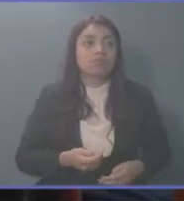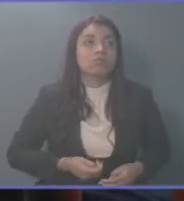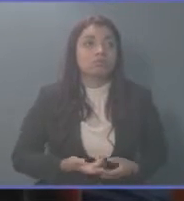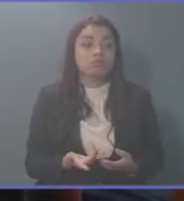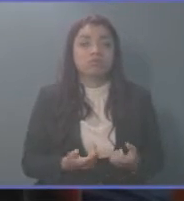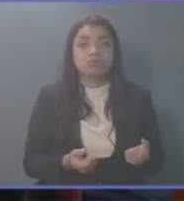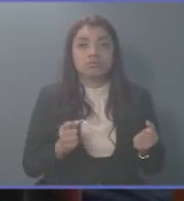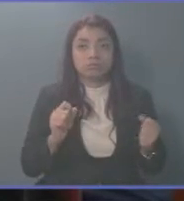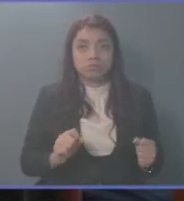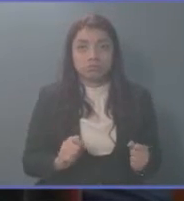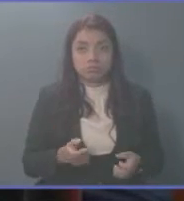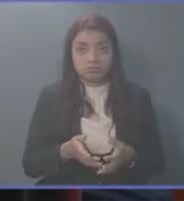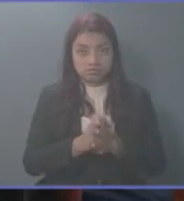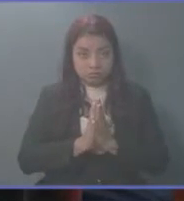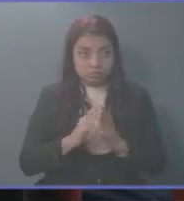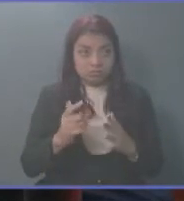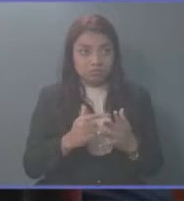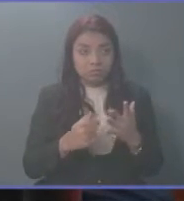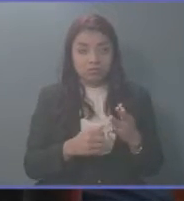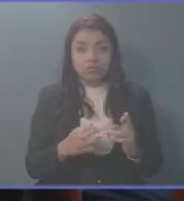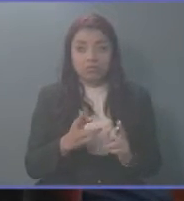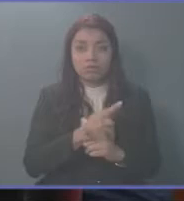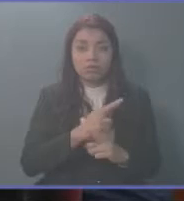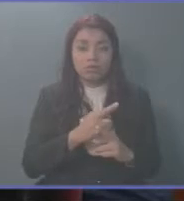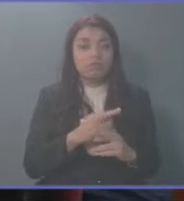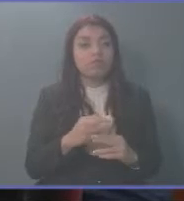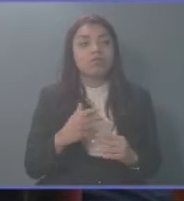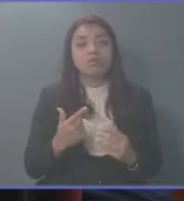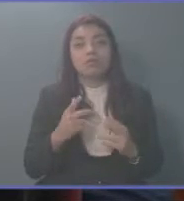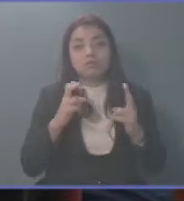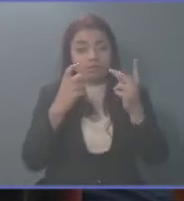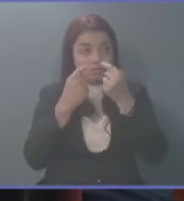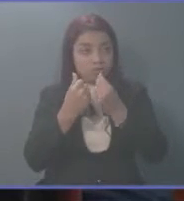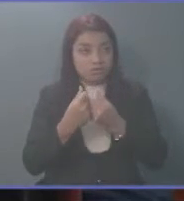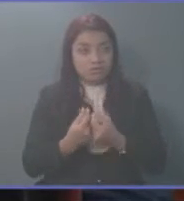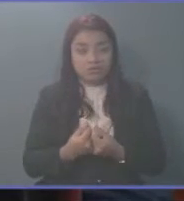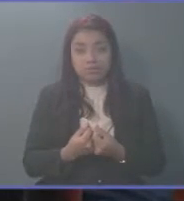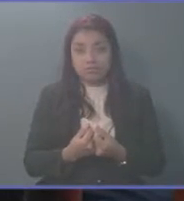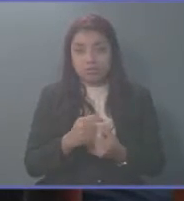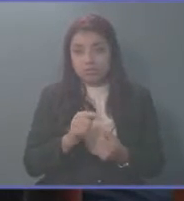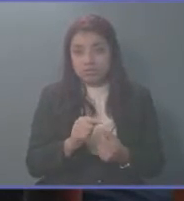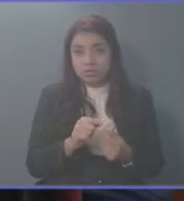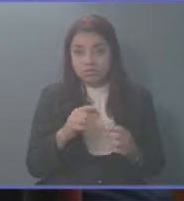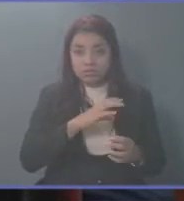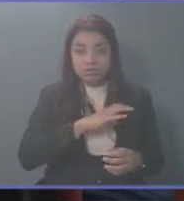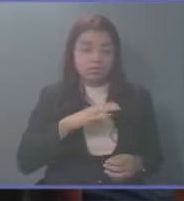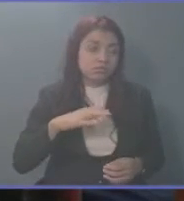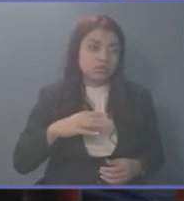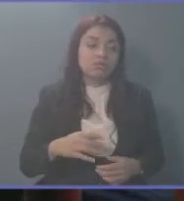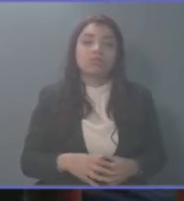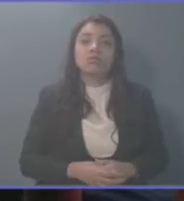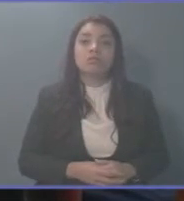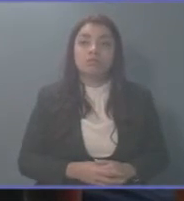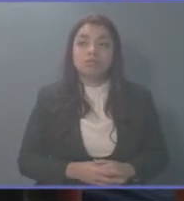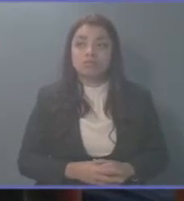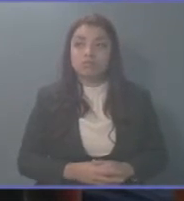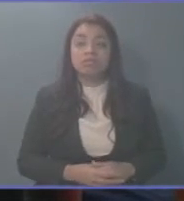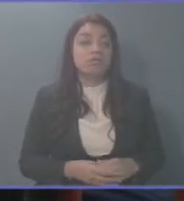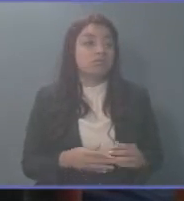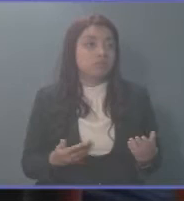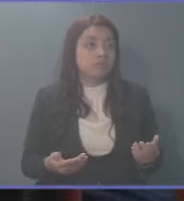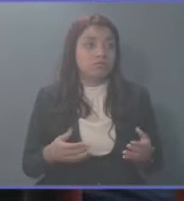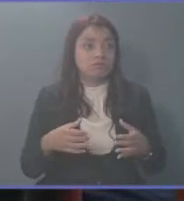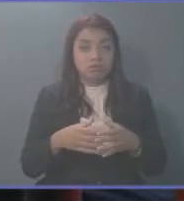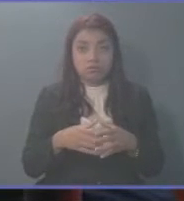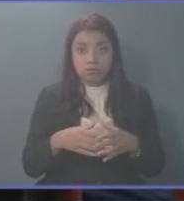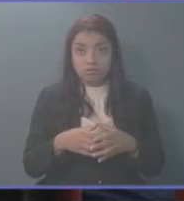que se solicita la reforma antes para incorporar el presupuesto de dicho Consejo. La Comisión, luego